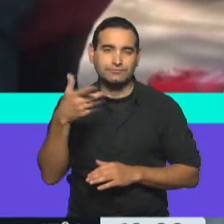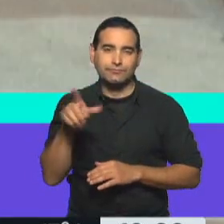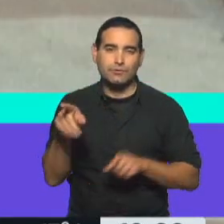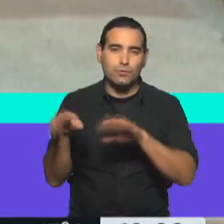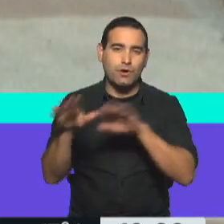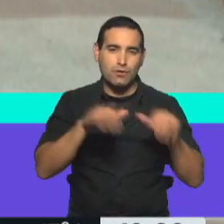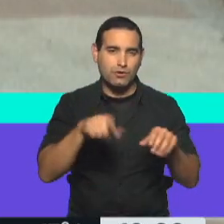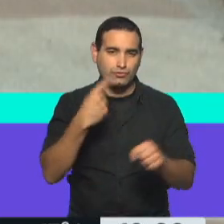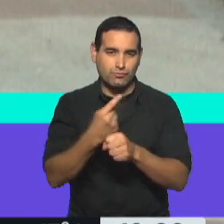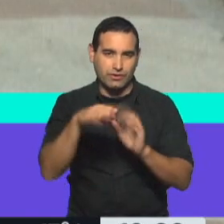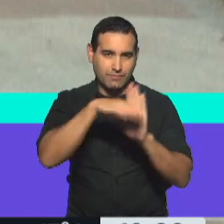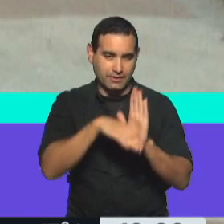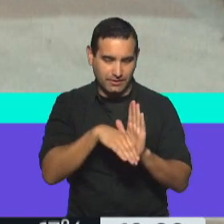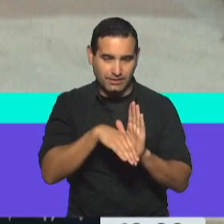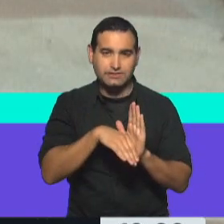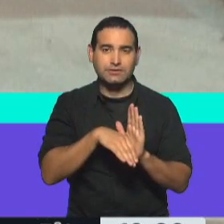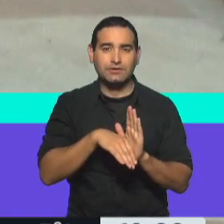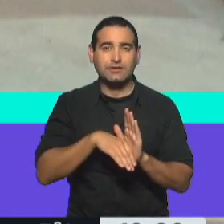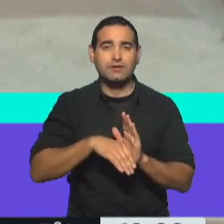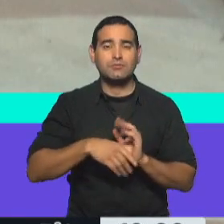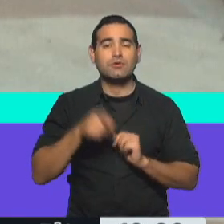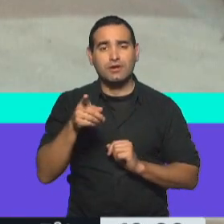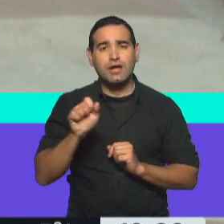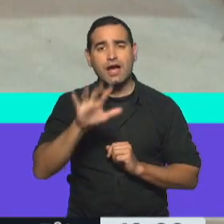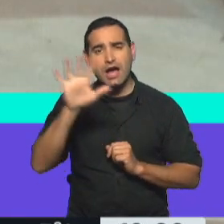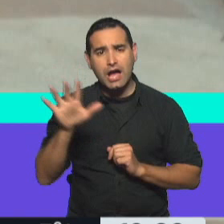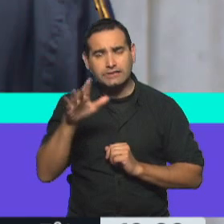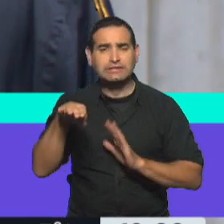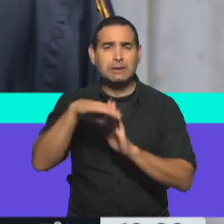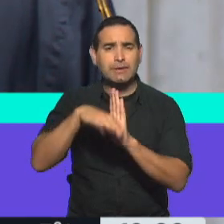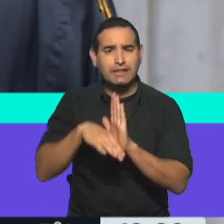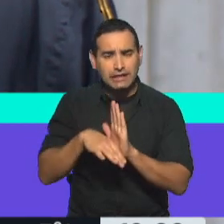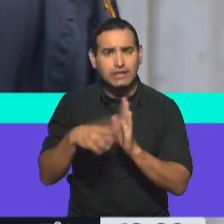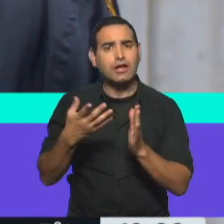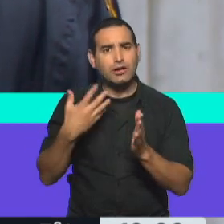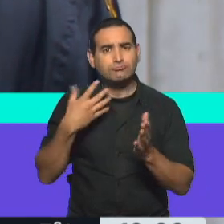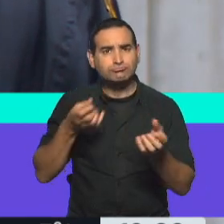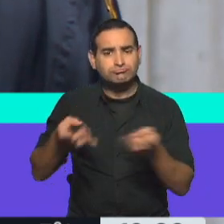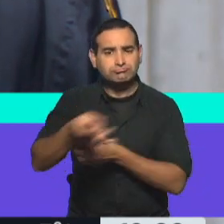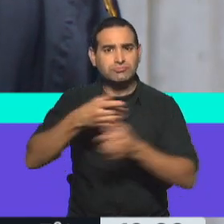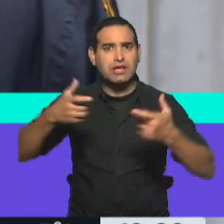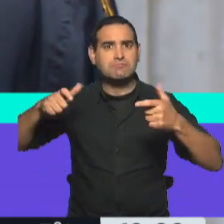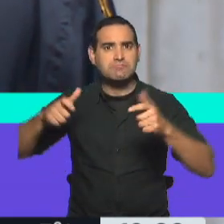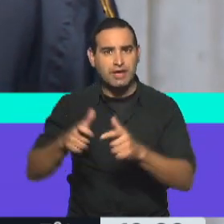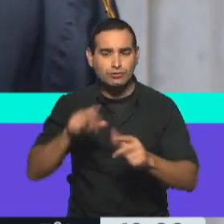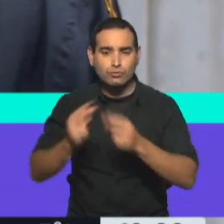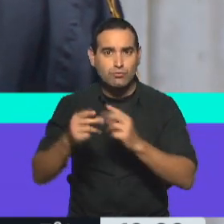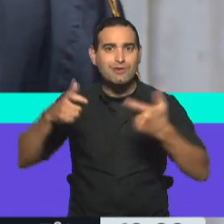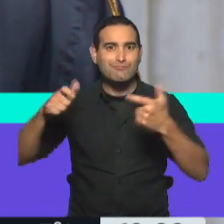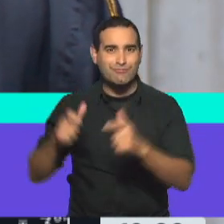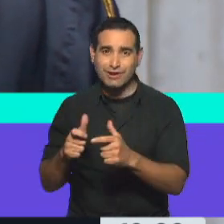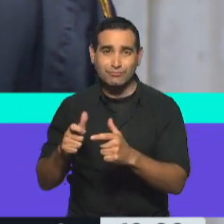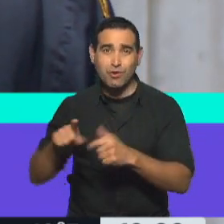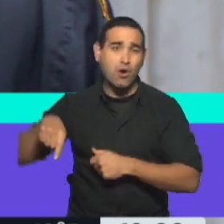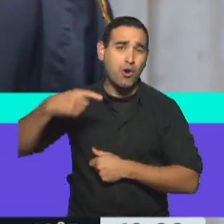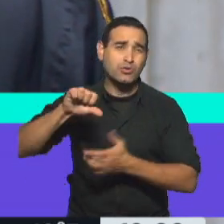cultural, lograron tomar las medidas necesarias para no tener tantos casos y por lo tanto no tener tantos fallecidos. Todo el resto